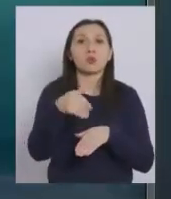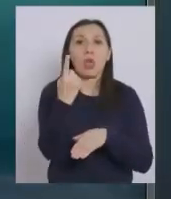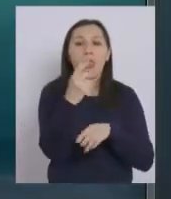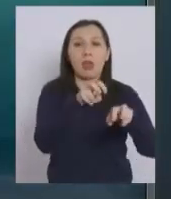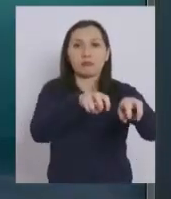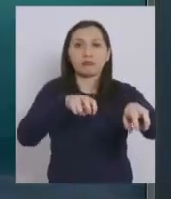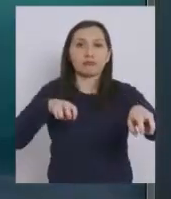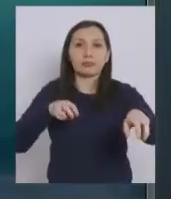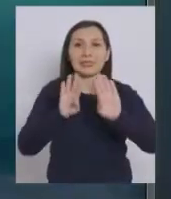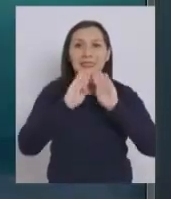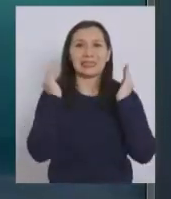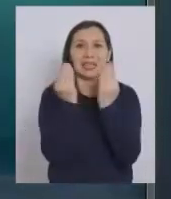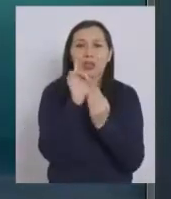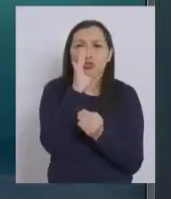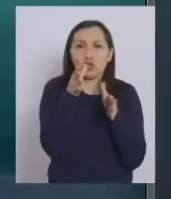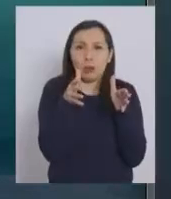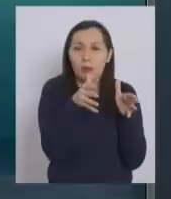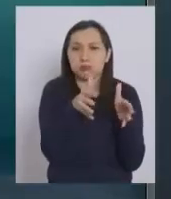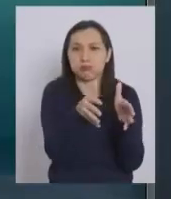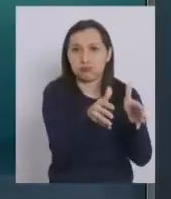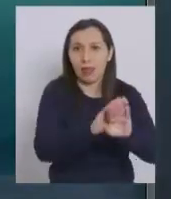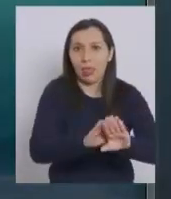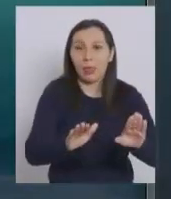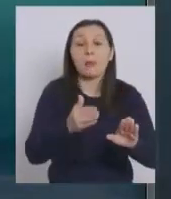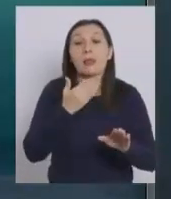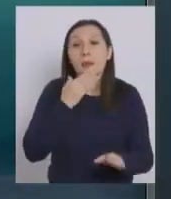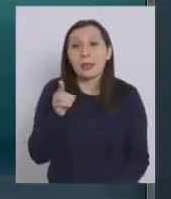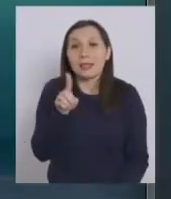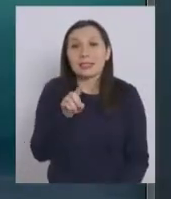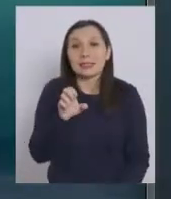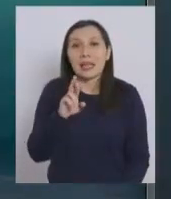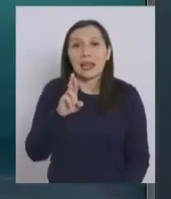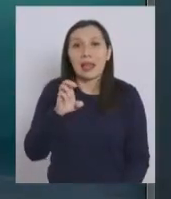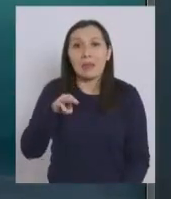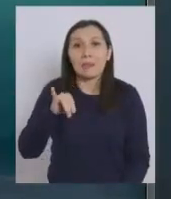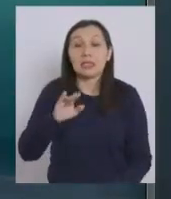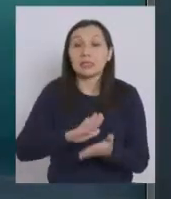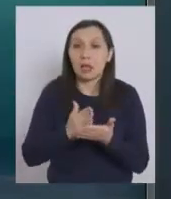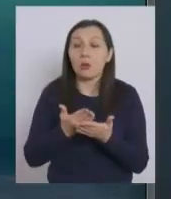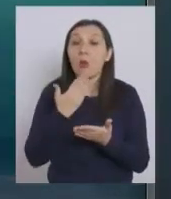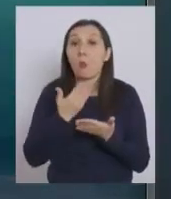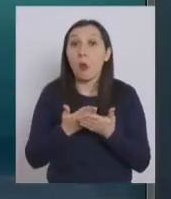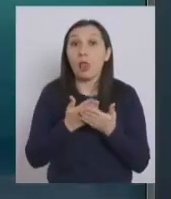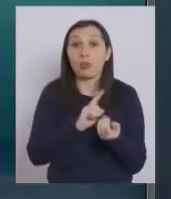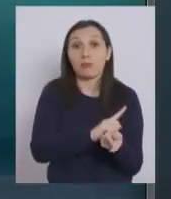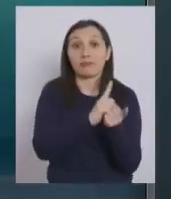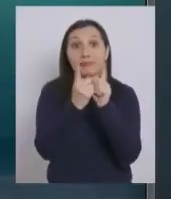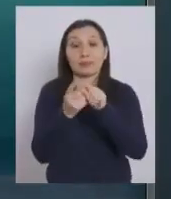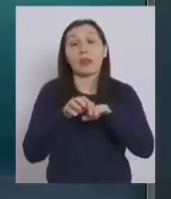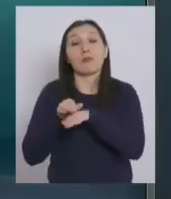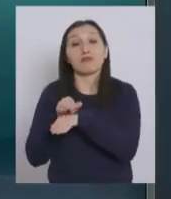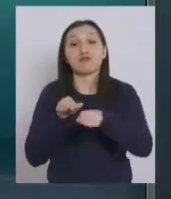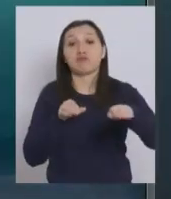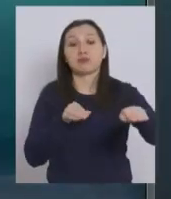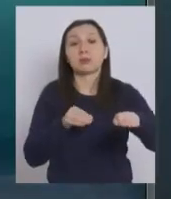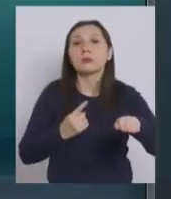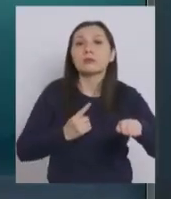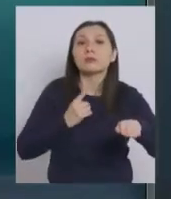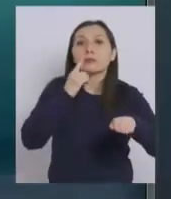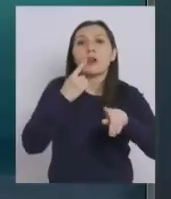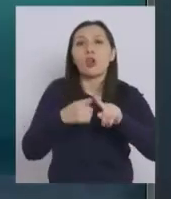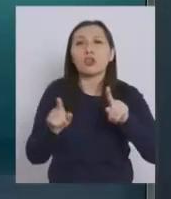individuales, o sea, cerrados para ello. Y lo tercero es que los seremi de salud también están tomando, cuando hay traslados, antígenos en